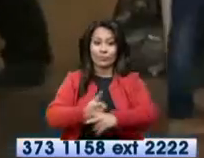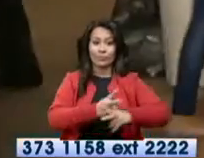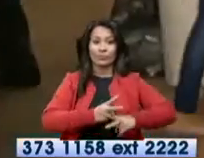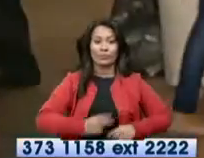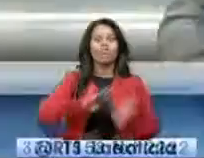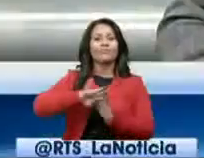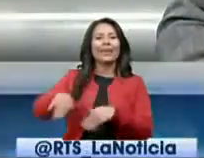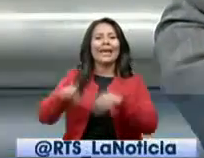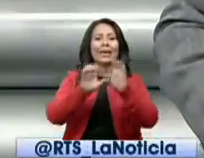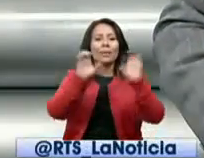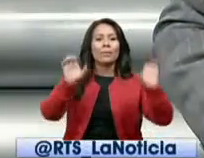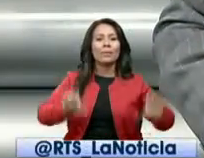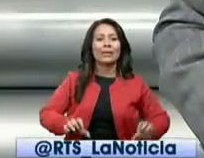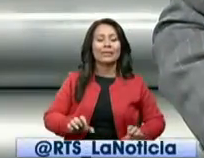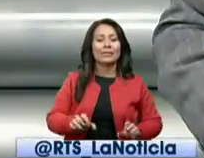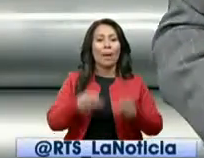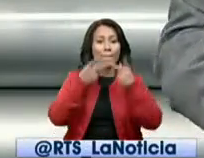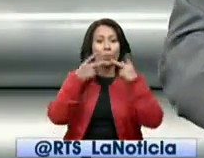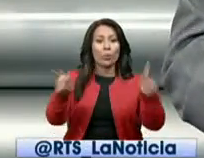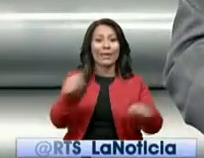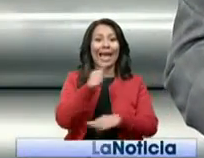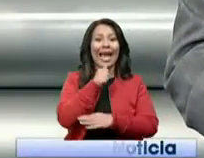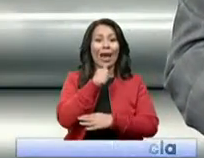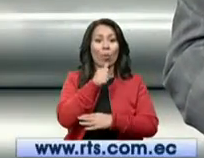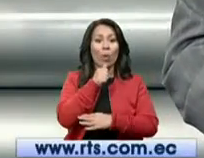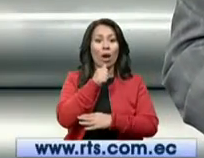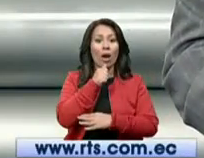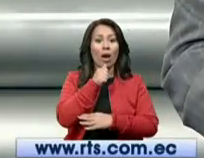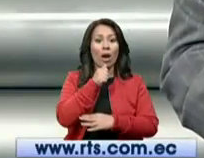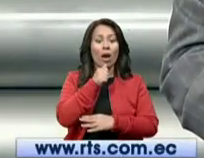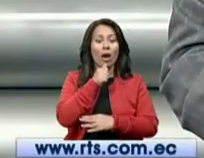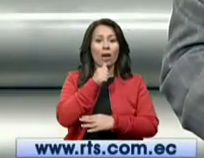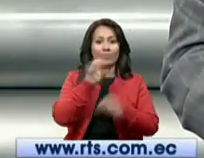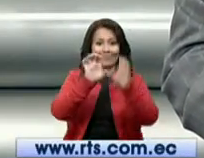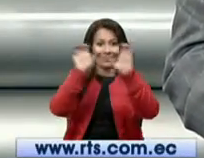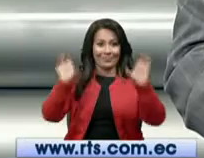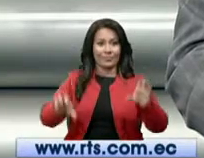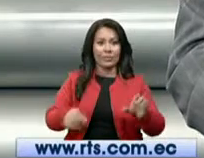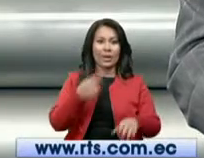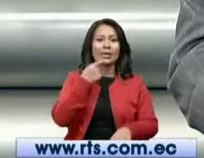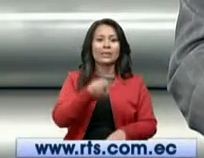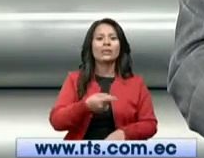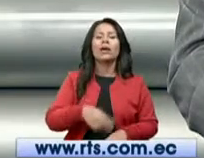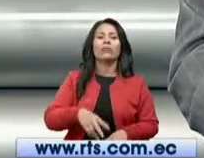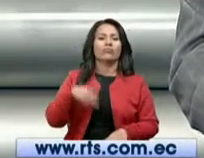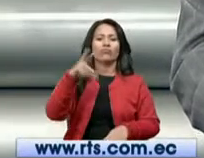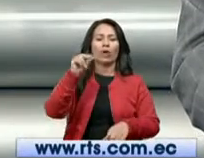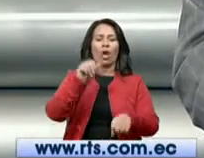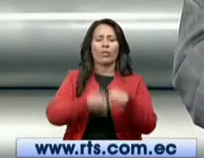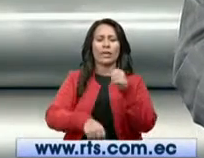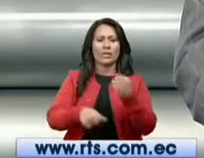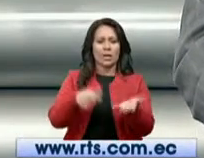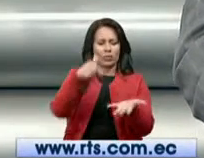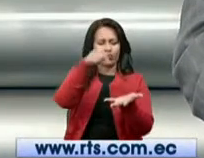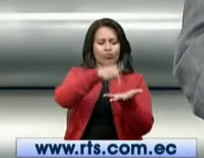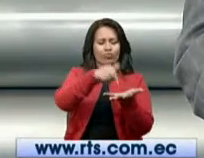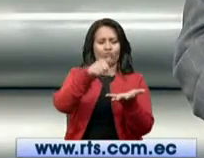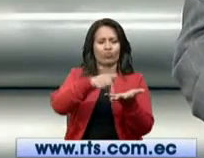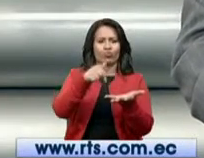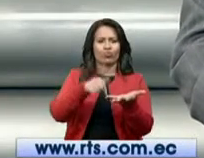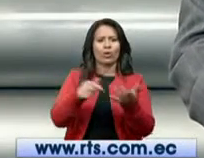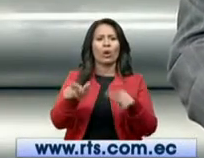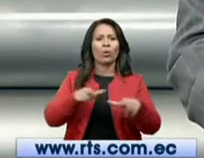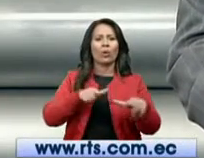Empresa Pública Metropolitana de Agua Potable y Saneamiento descartó una posible afectación del sistema de alcantarillado en el sector de